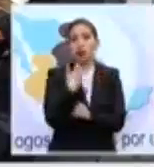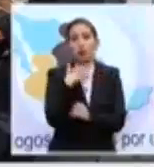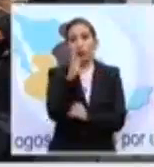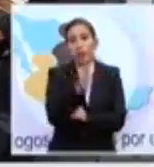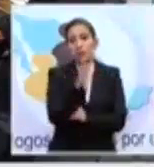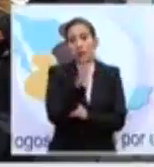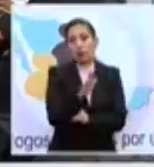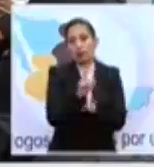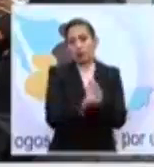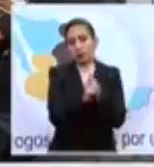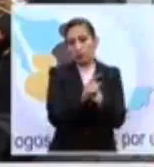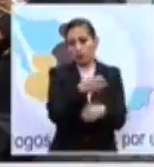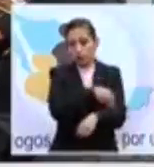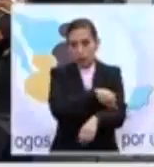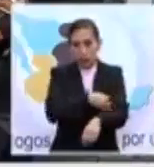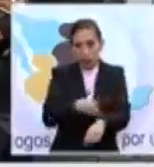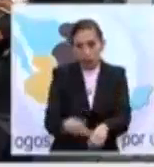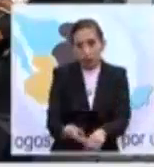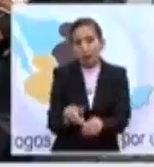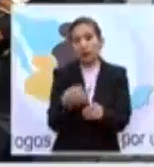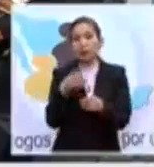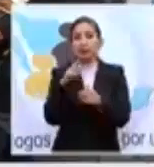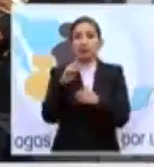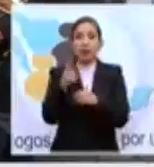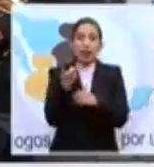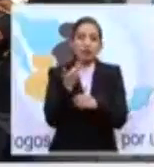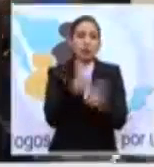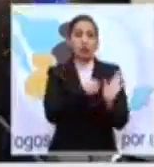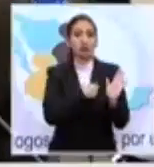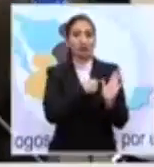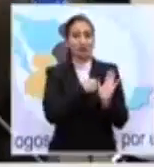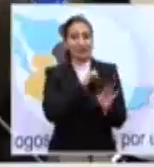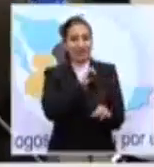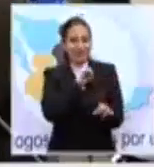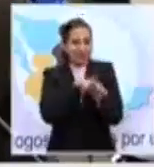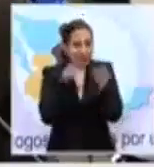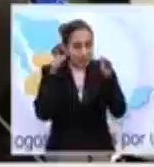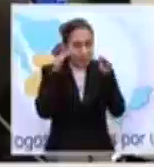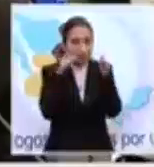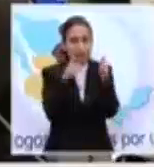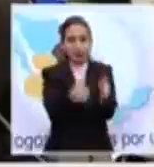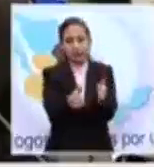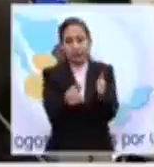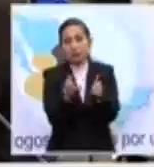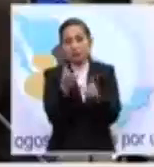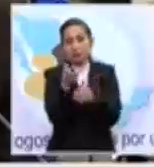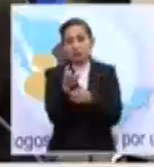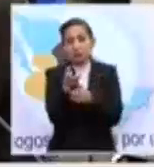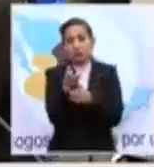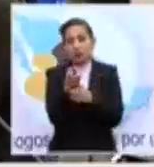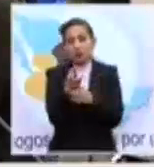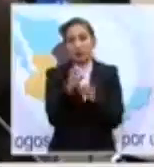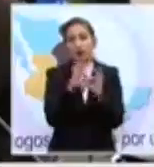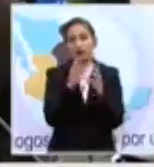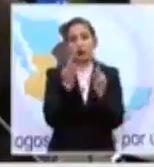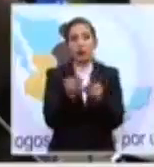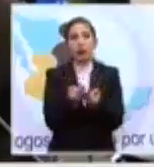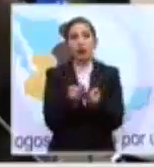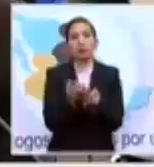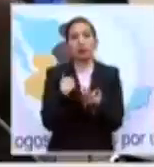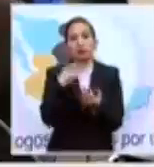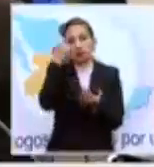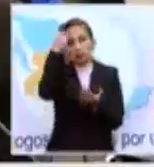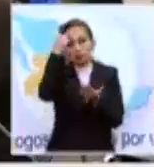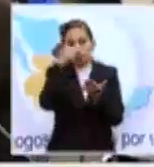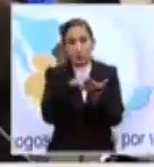de familia debió haber sido una mesa específica en este método. Me parece que se confunde